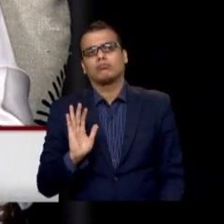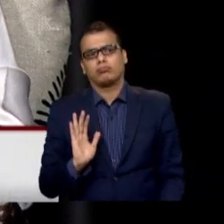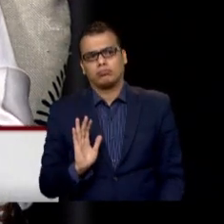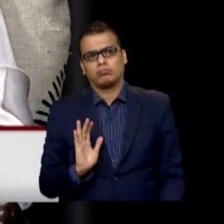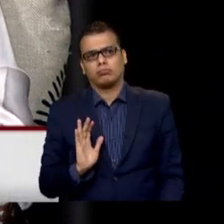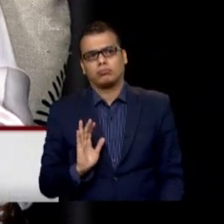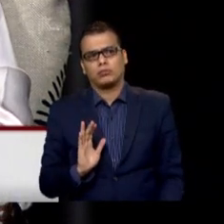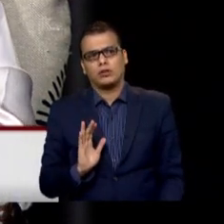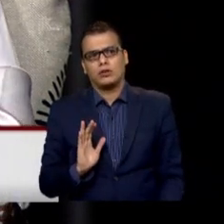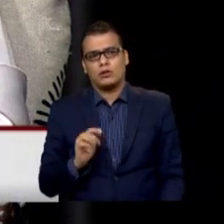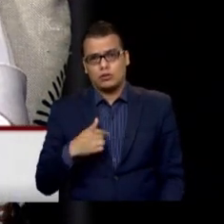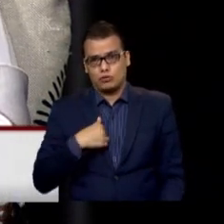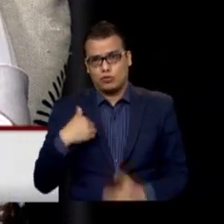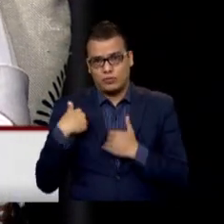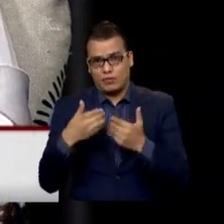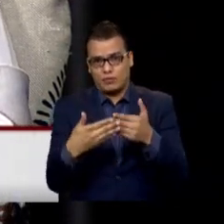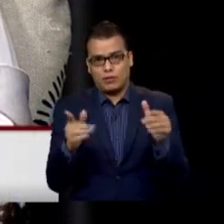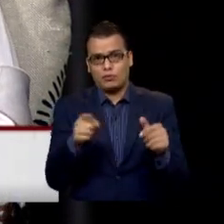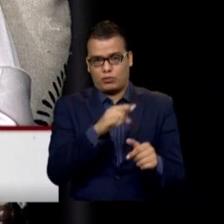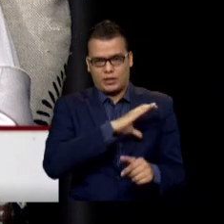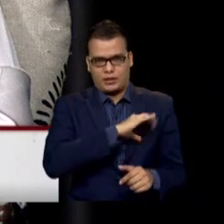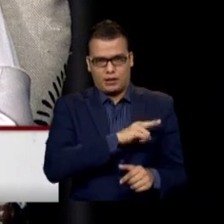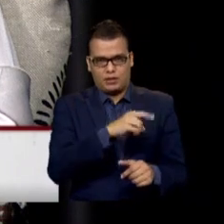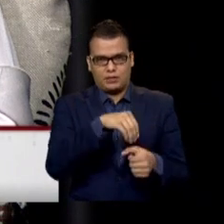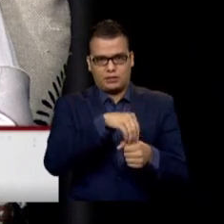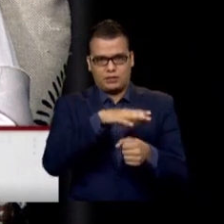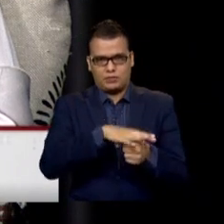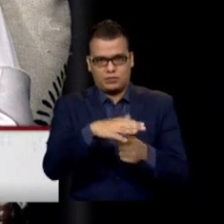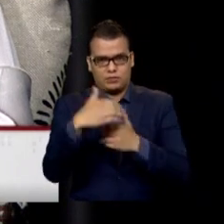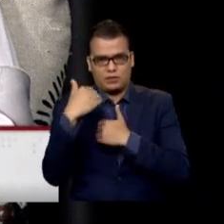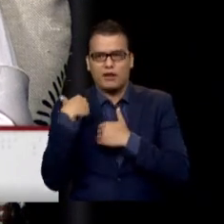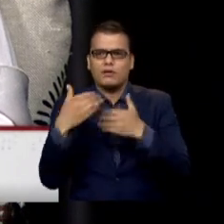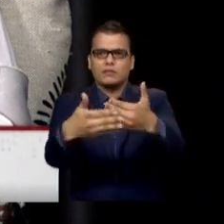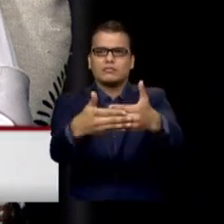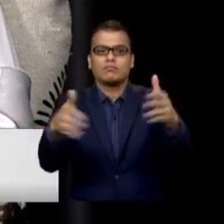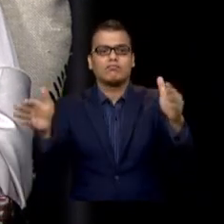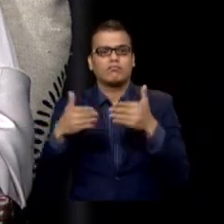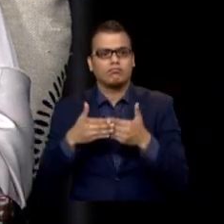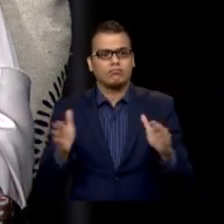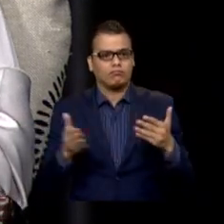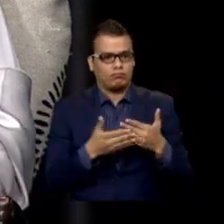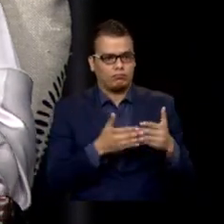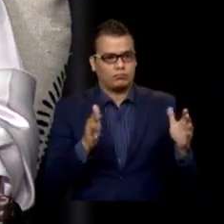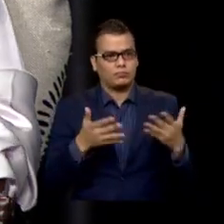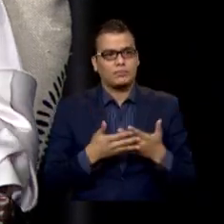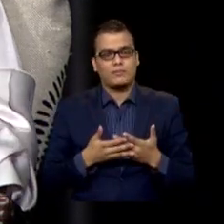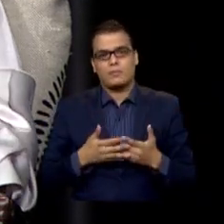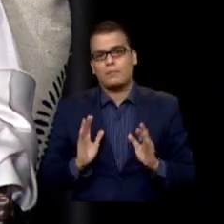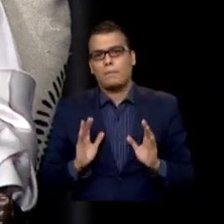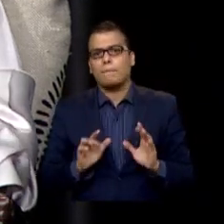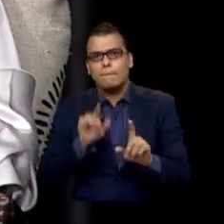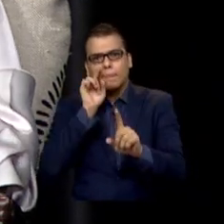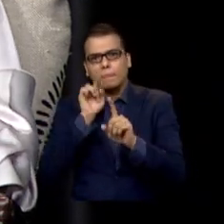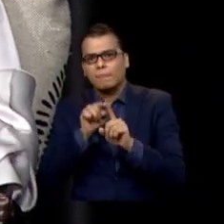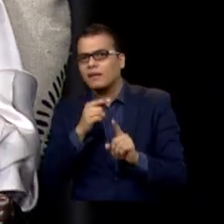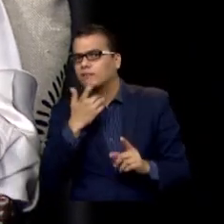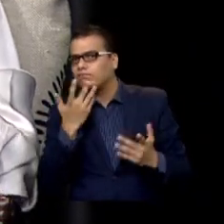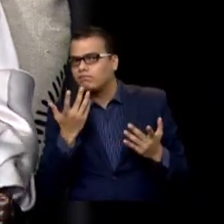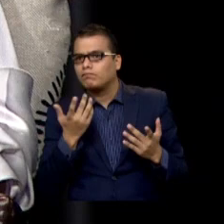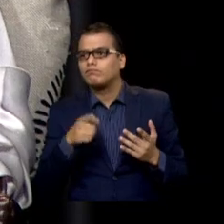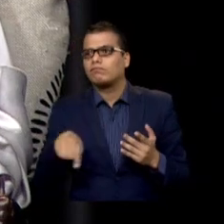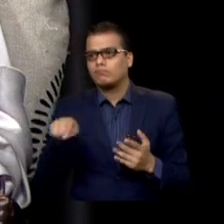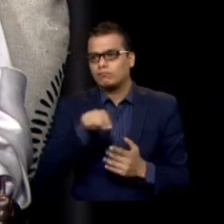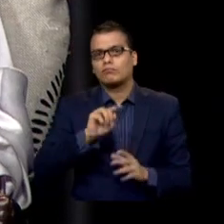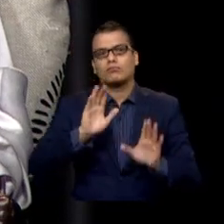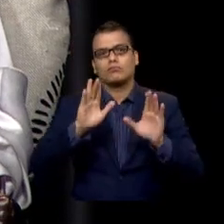apertura de las empresas, un número muy importante de empresarios buscando la forma de garantizar bioseguridad para mantener su empresa,